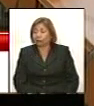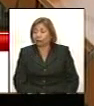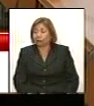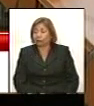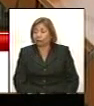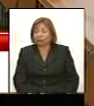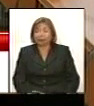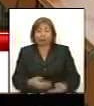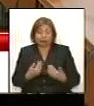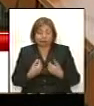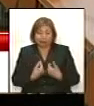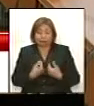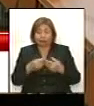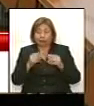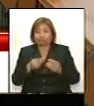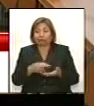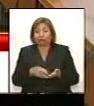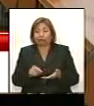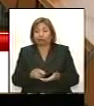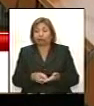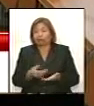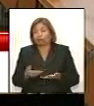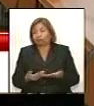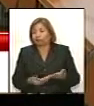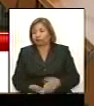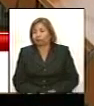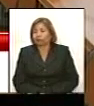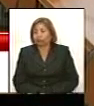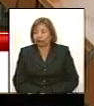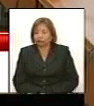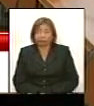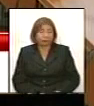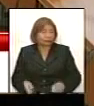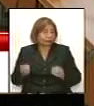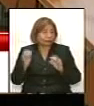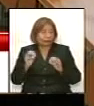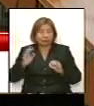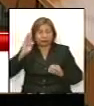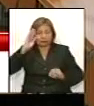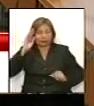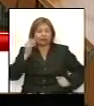El sitio donde tiene que ir el ciudadano, y ya los procedimientos internos de la policía